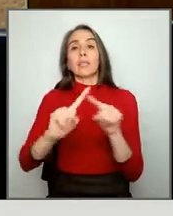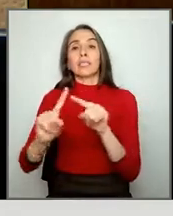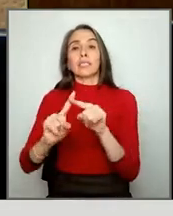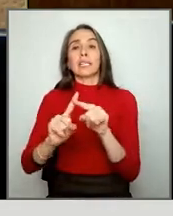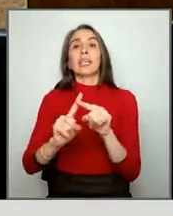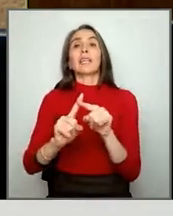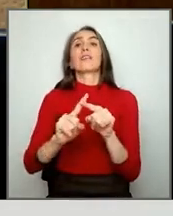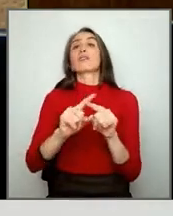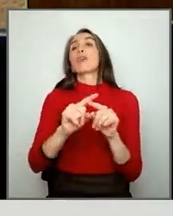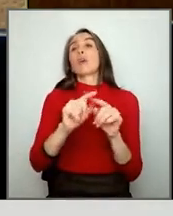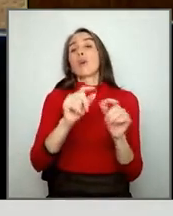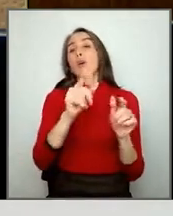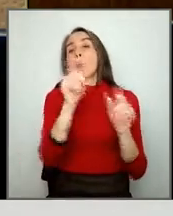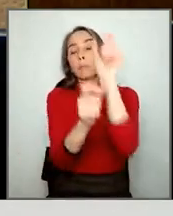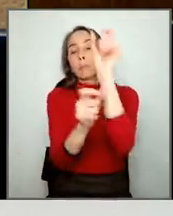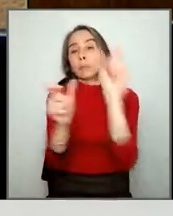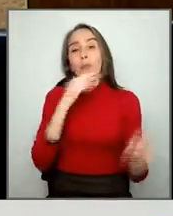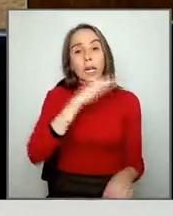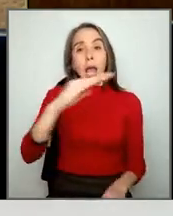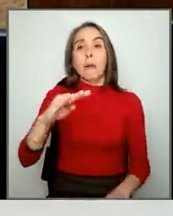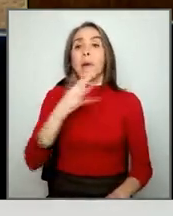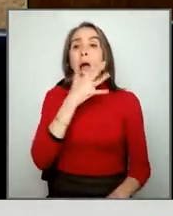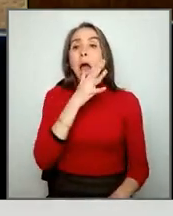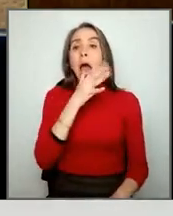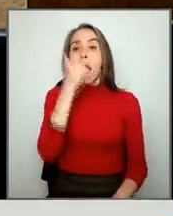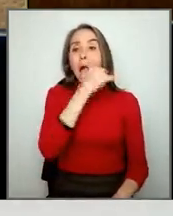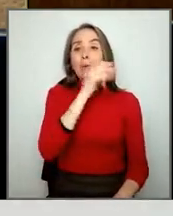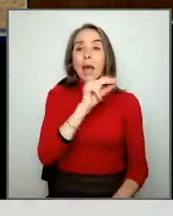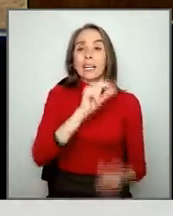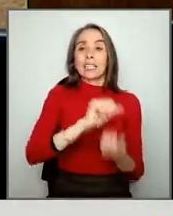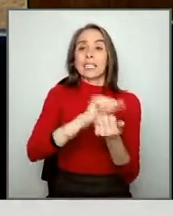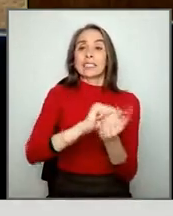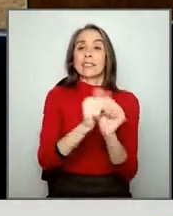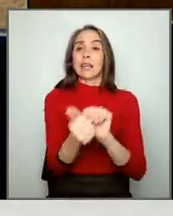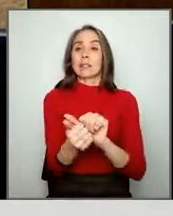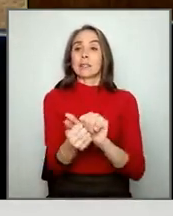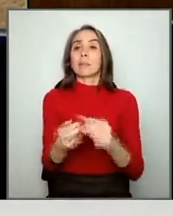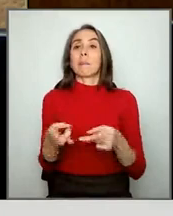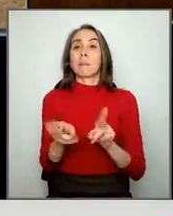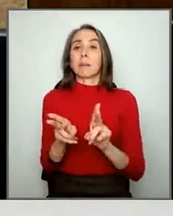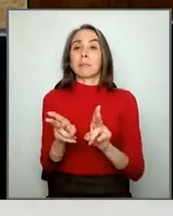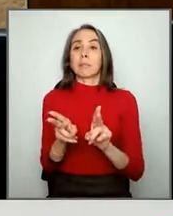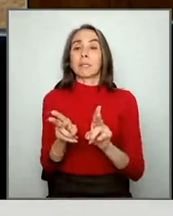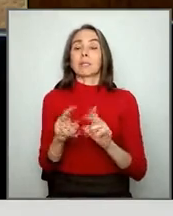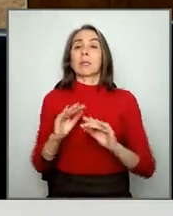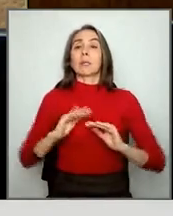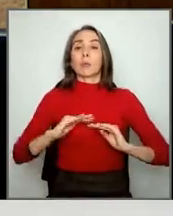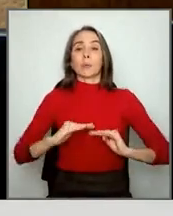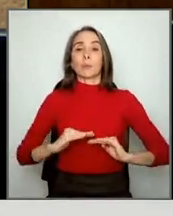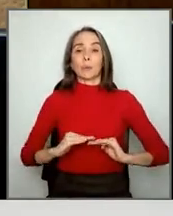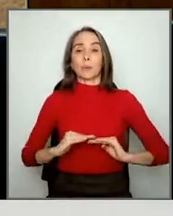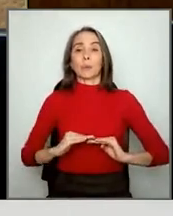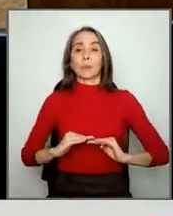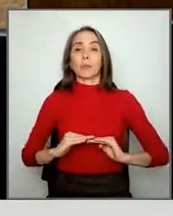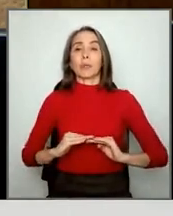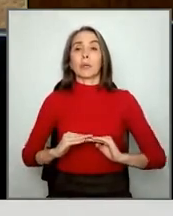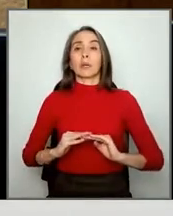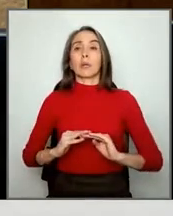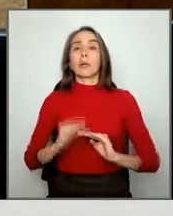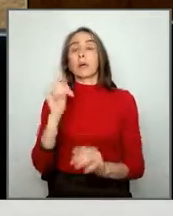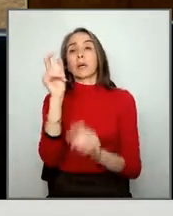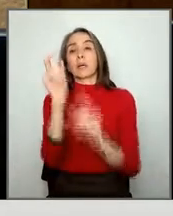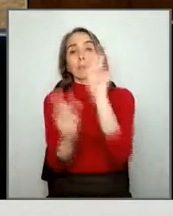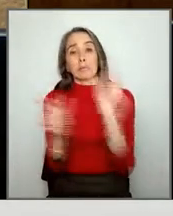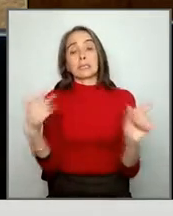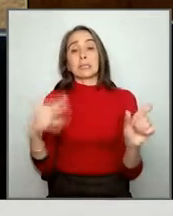el agua gris tratada y que le permita también un pequeño respiro a un sector que ha sido duramente